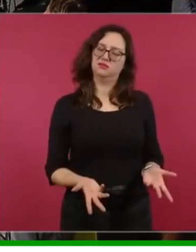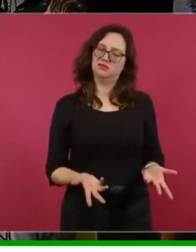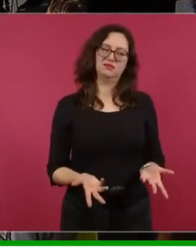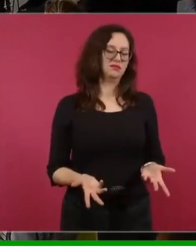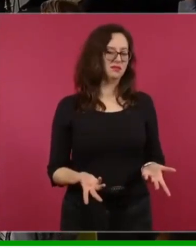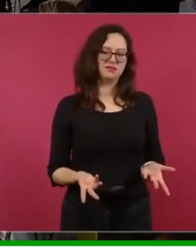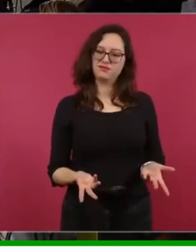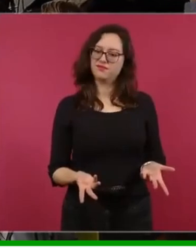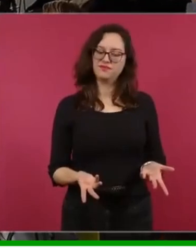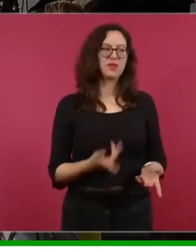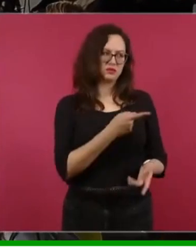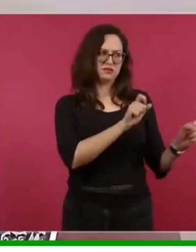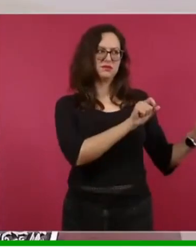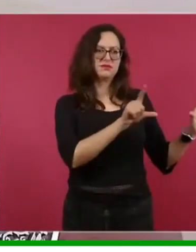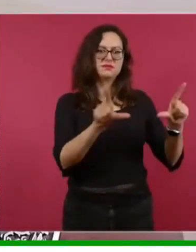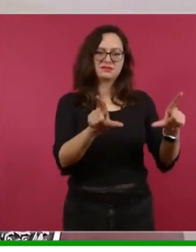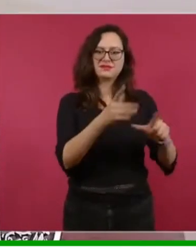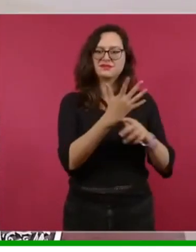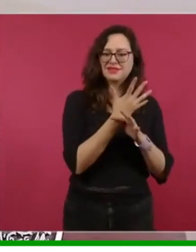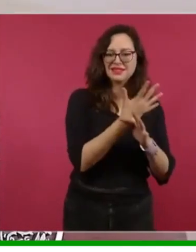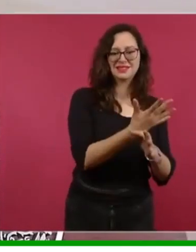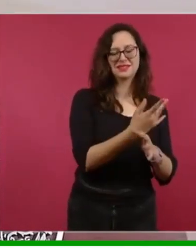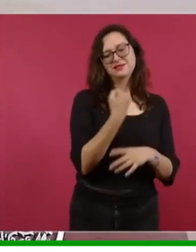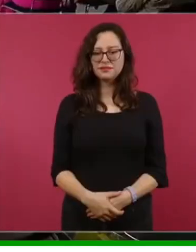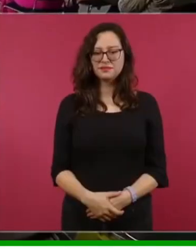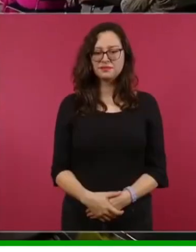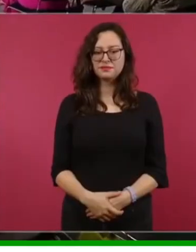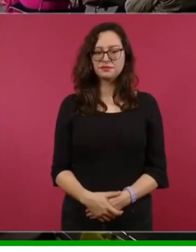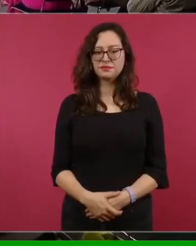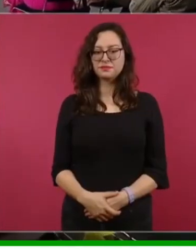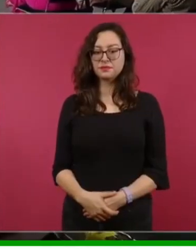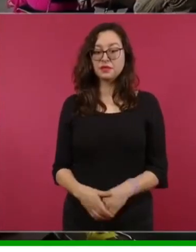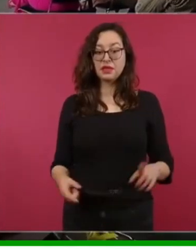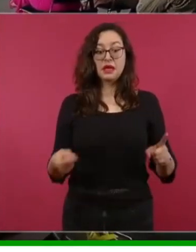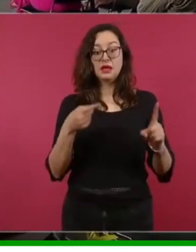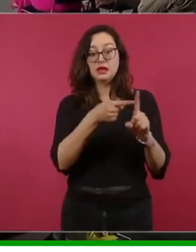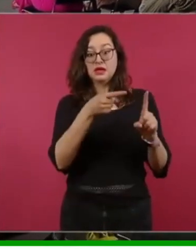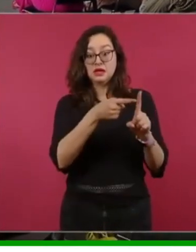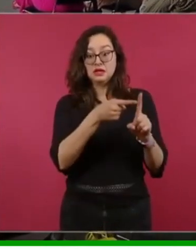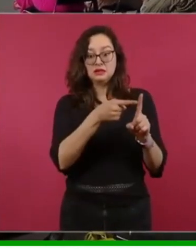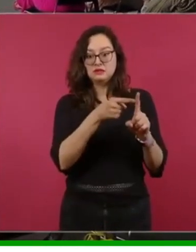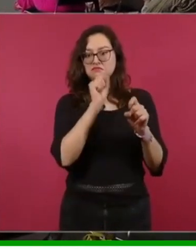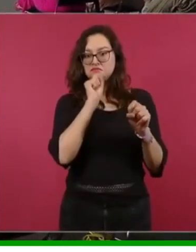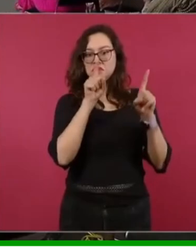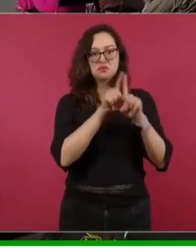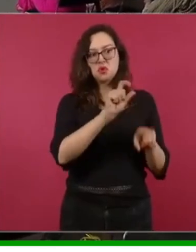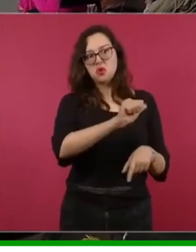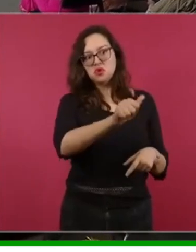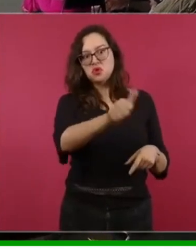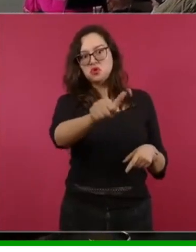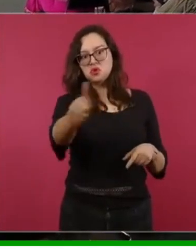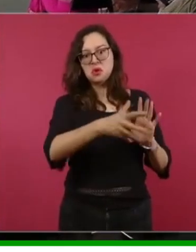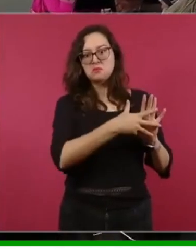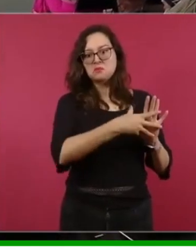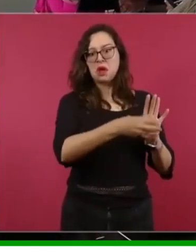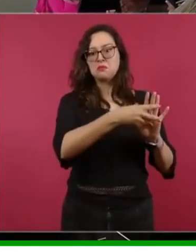vean lo que dice. Pero no solo él, todos. Lo